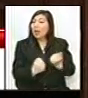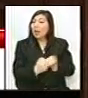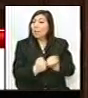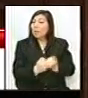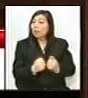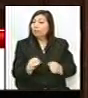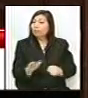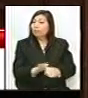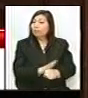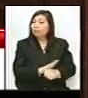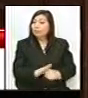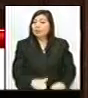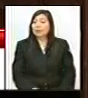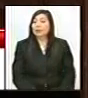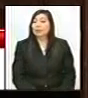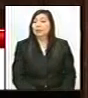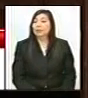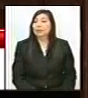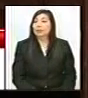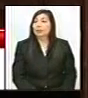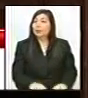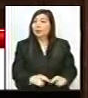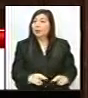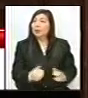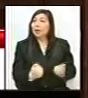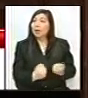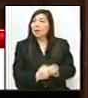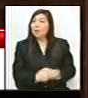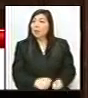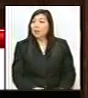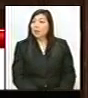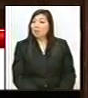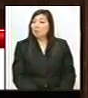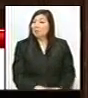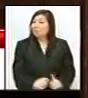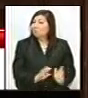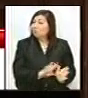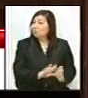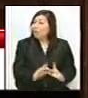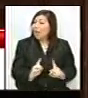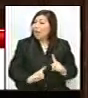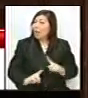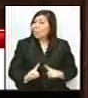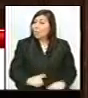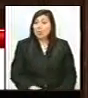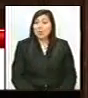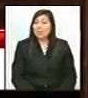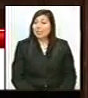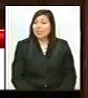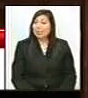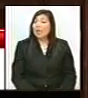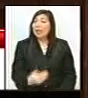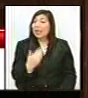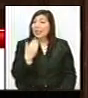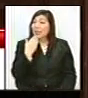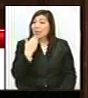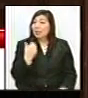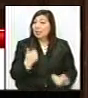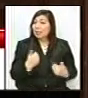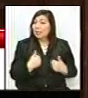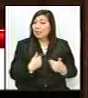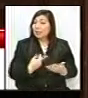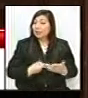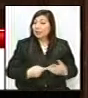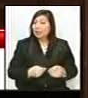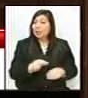eficaz o del aspirante al colaborador eficaz, sin corroboración alguna, simplemente tiene el carácter o